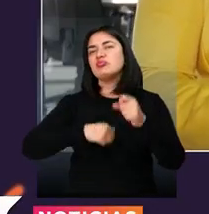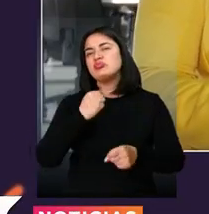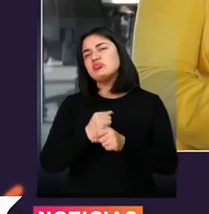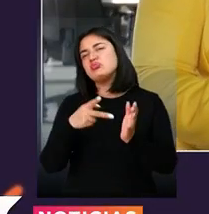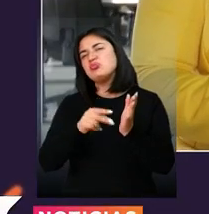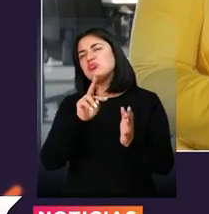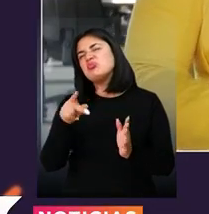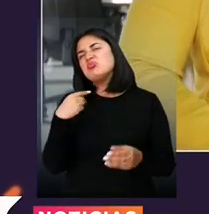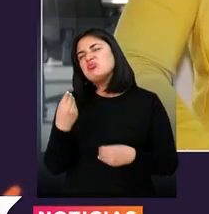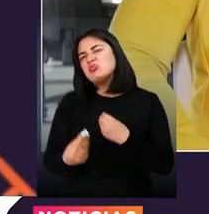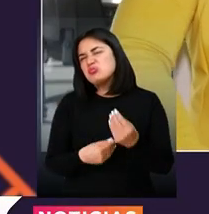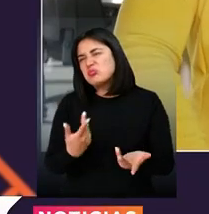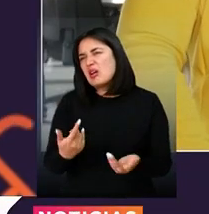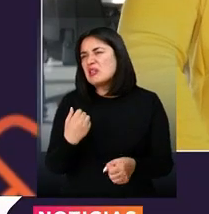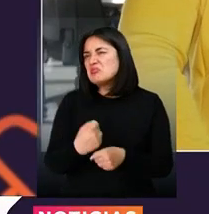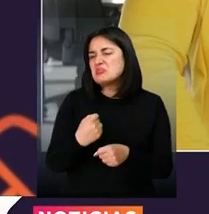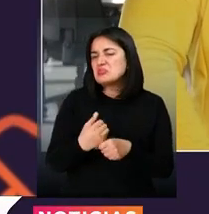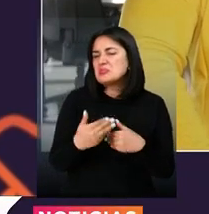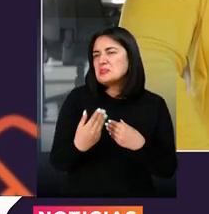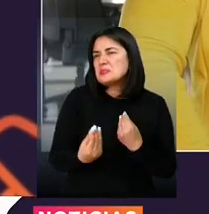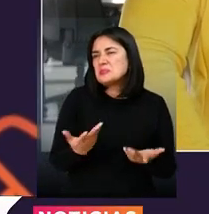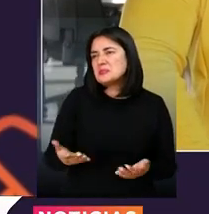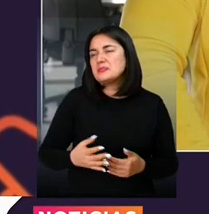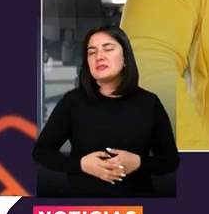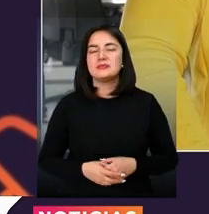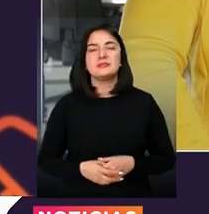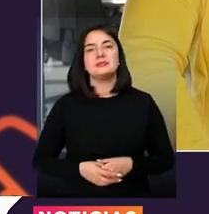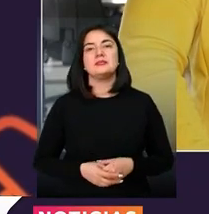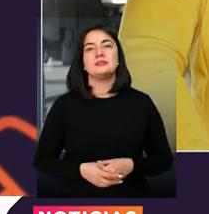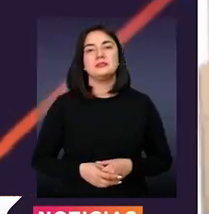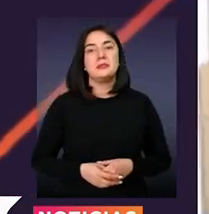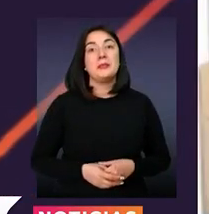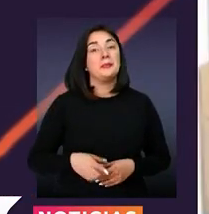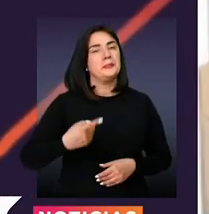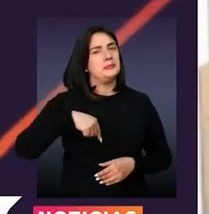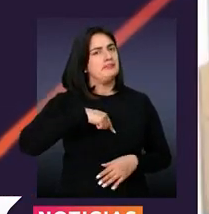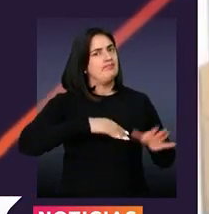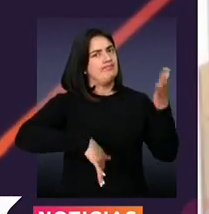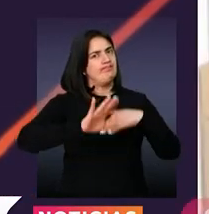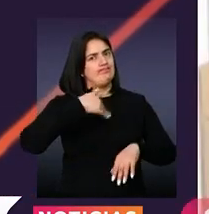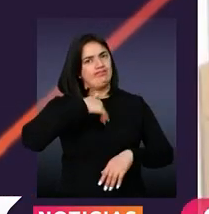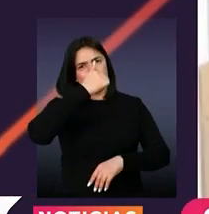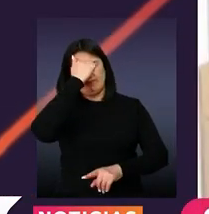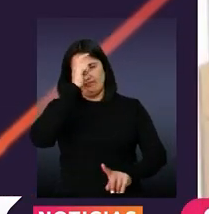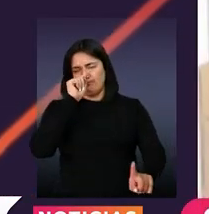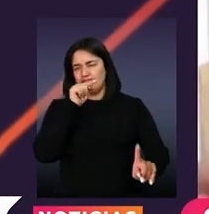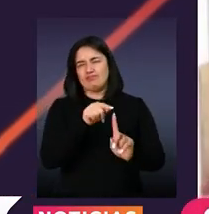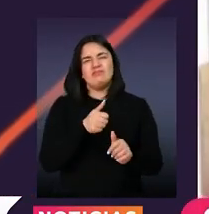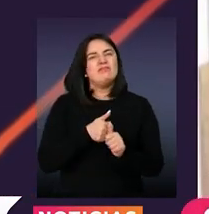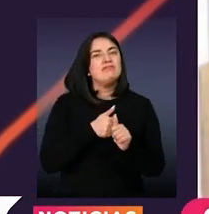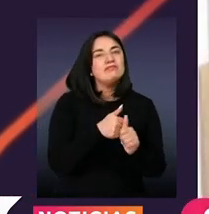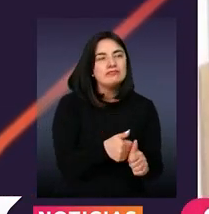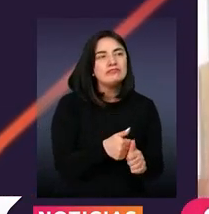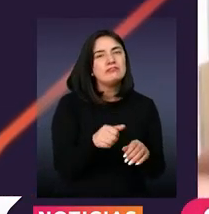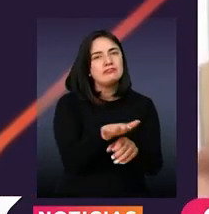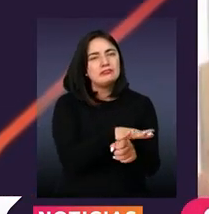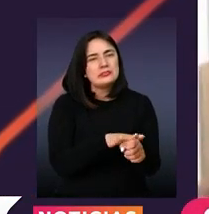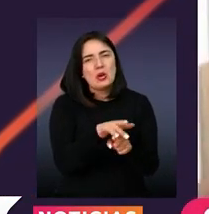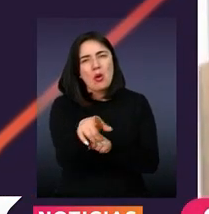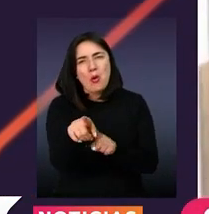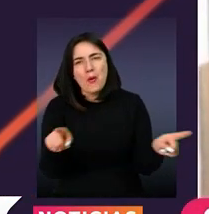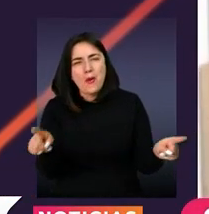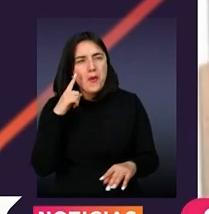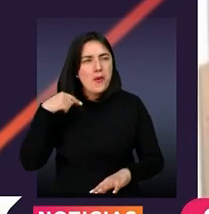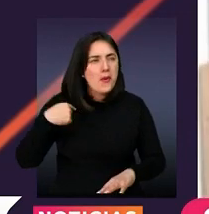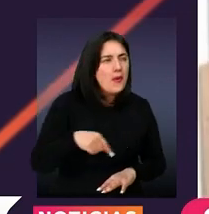cómo va a ser el trabajo que ustedes van a realizar bueno nuestra prioridad es un seguimiento a la situación que se va a derivar